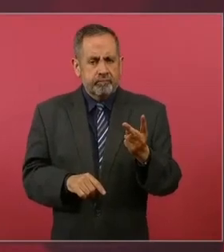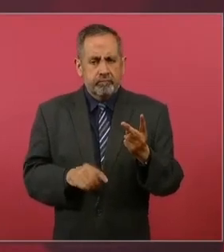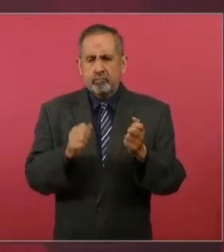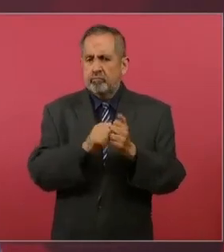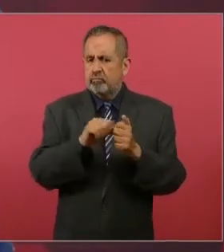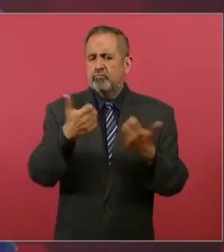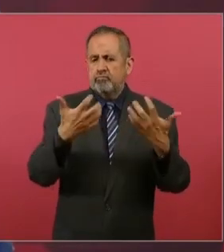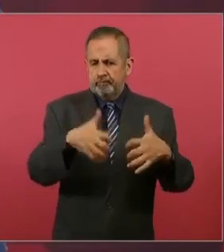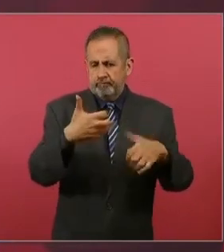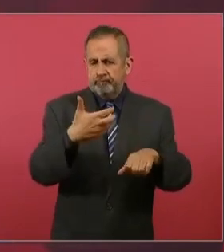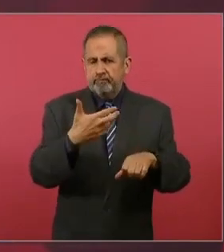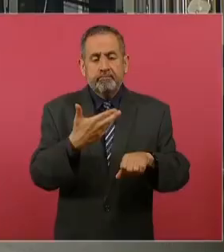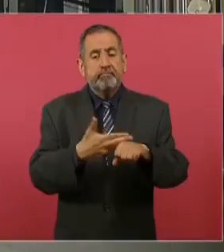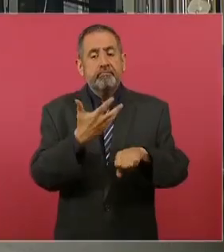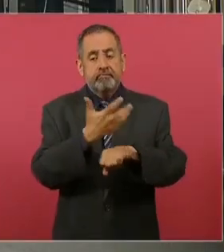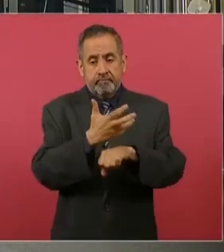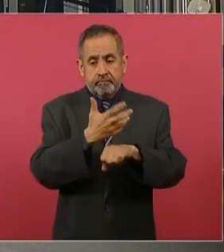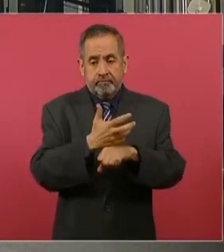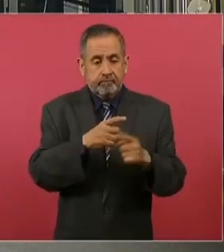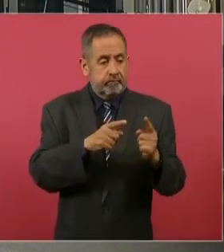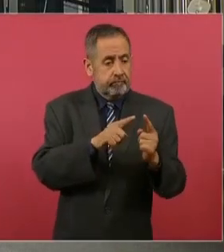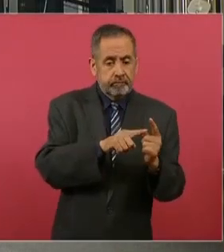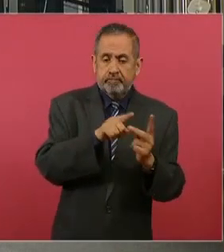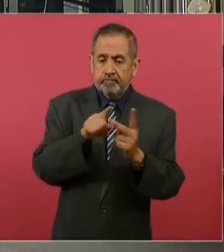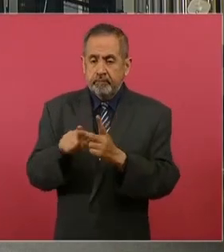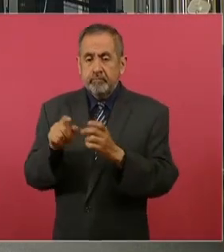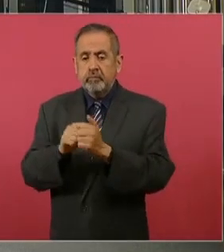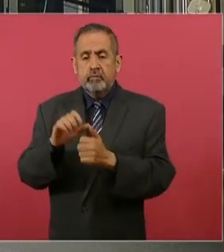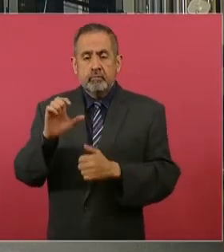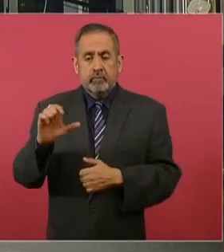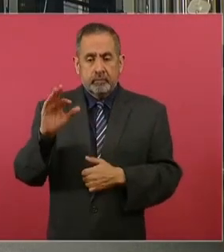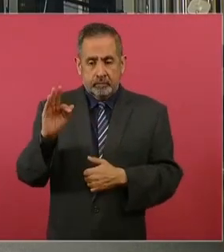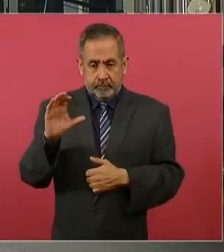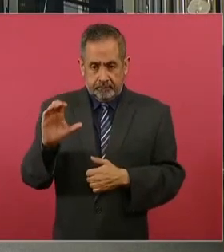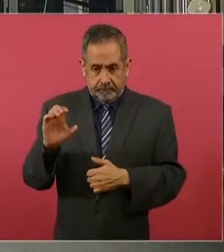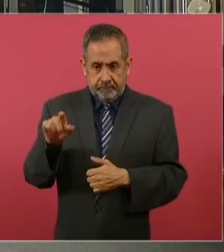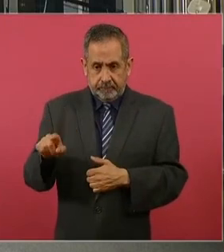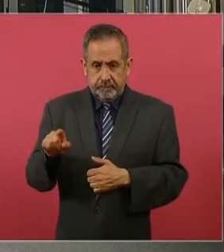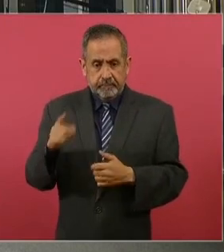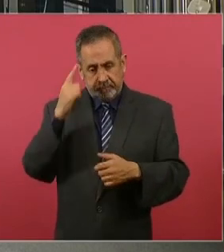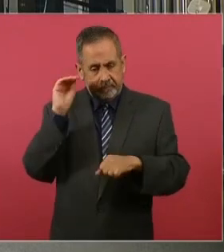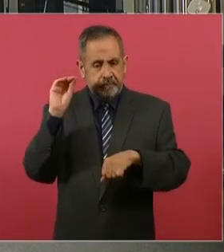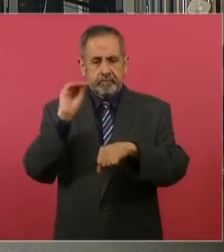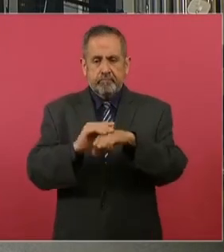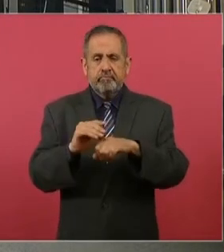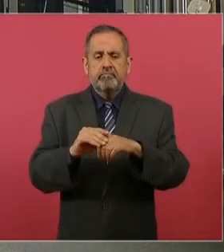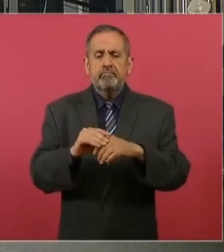con otra empresa estadounidense de la Comisión Federal de Electricidad para una planta de licuefacción.